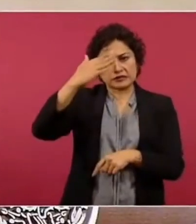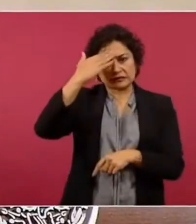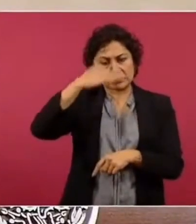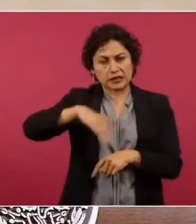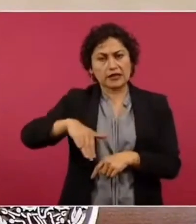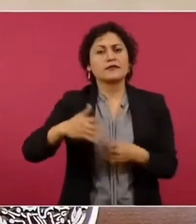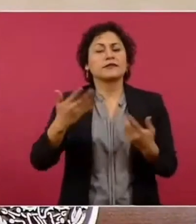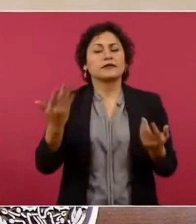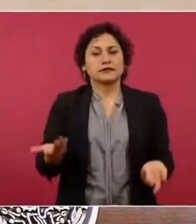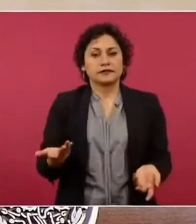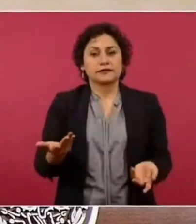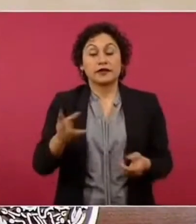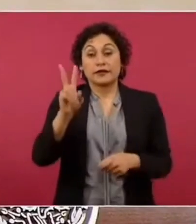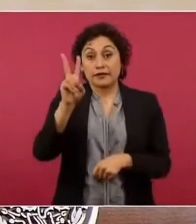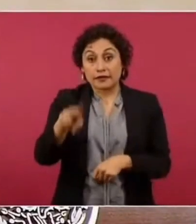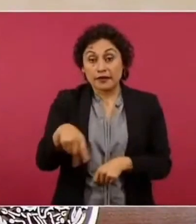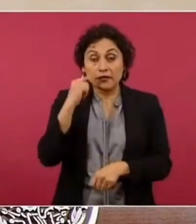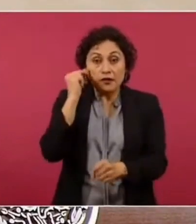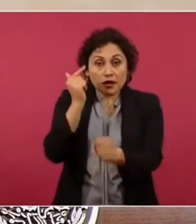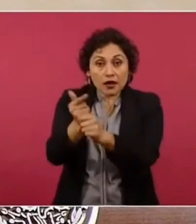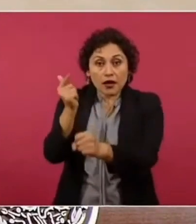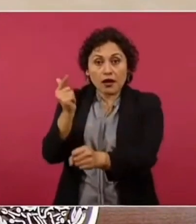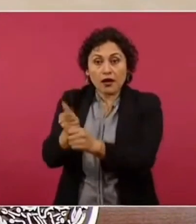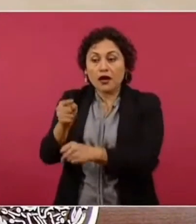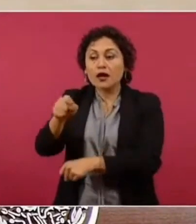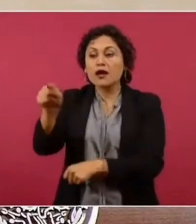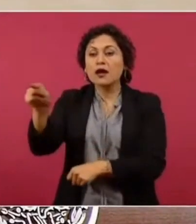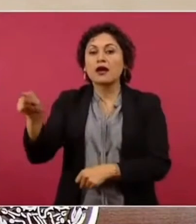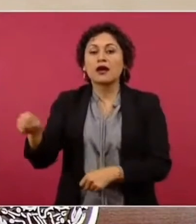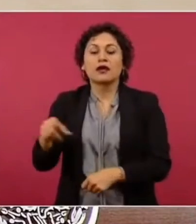incluso tenían hasta